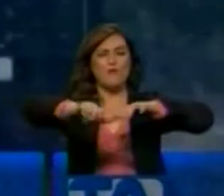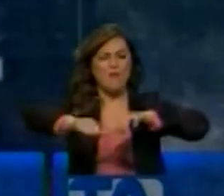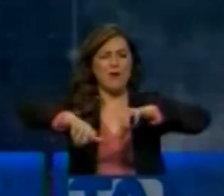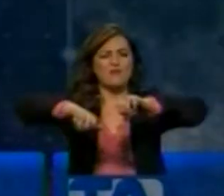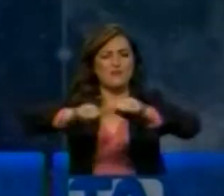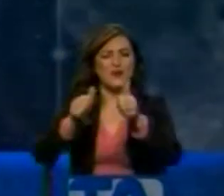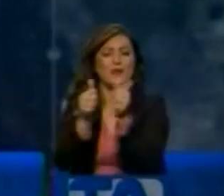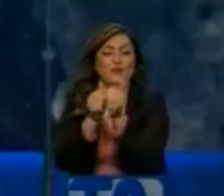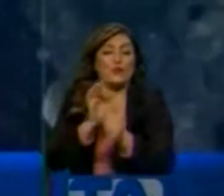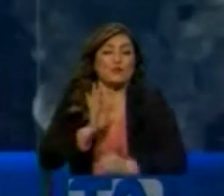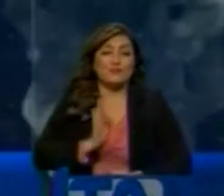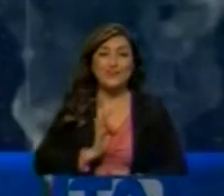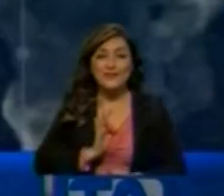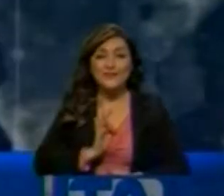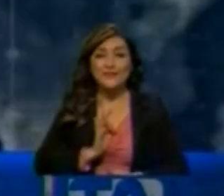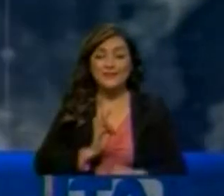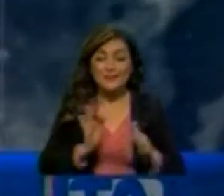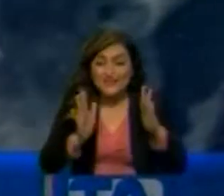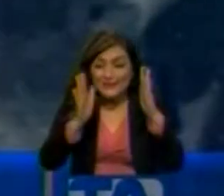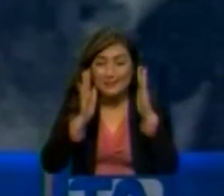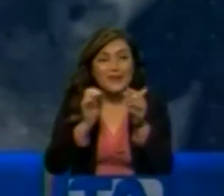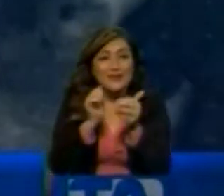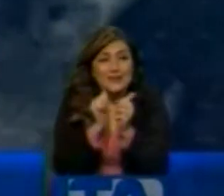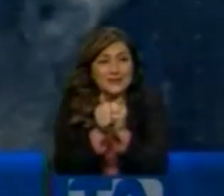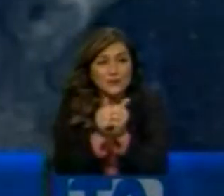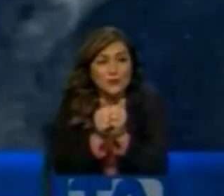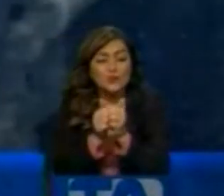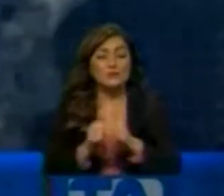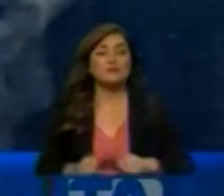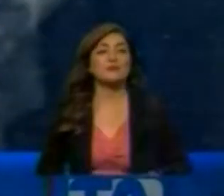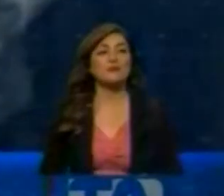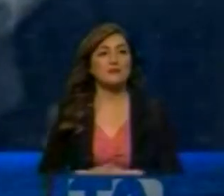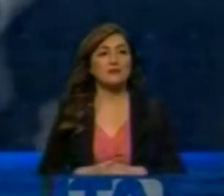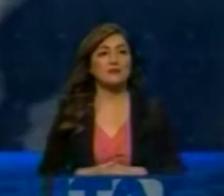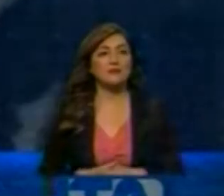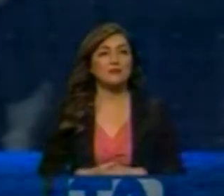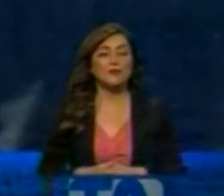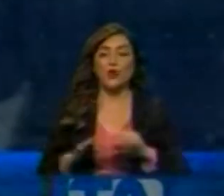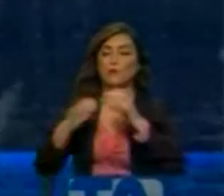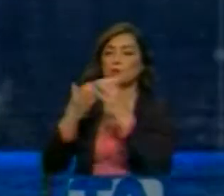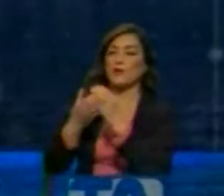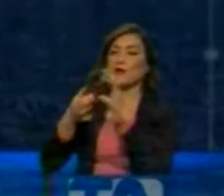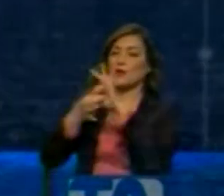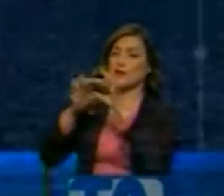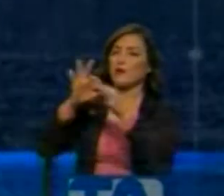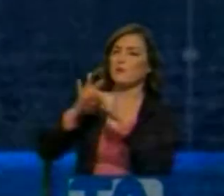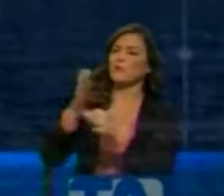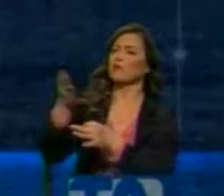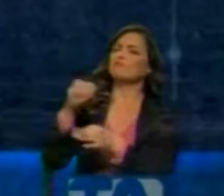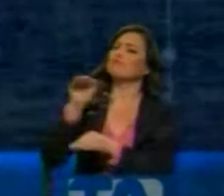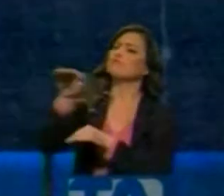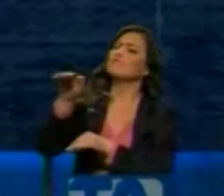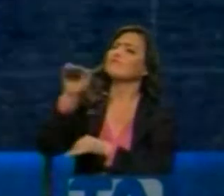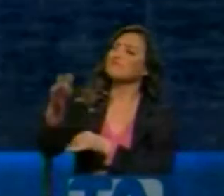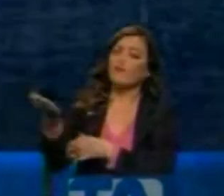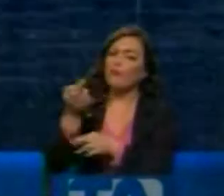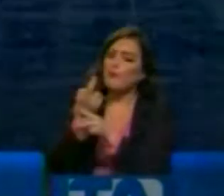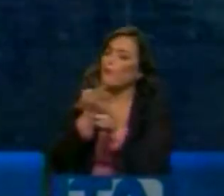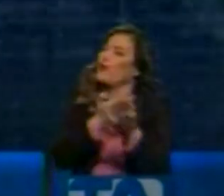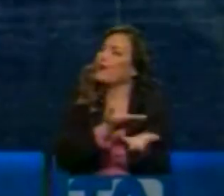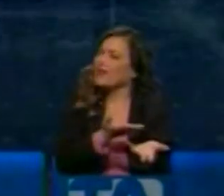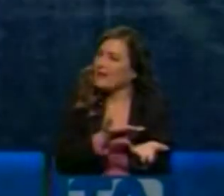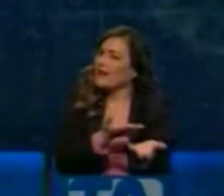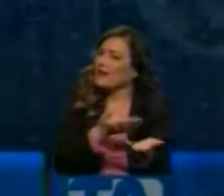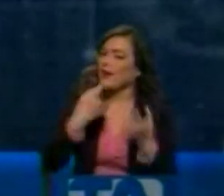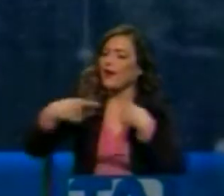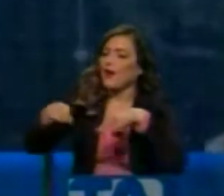equipo técnico atiende a los deportistas, lo debe responder el Comité Olímpico a través de su jefe de misión y su